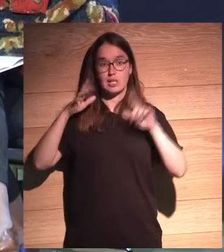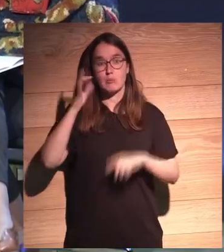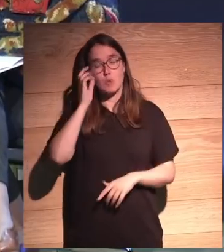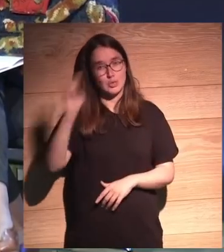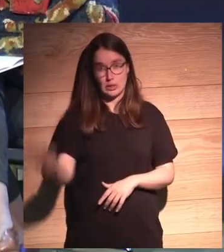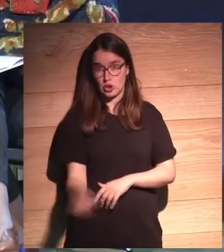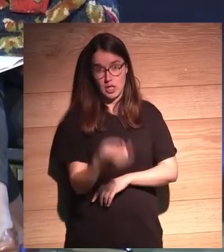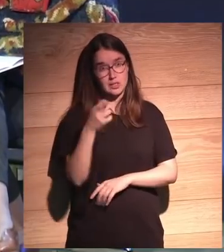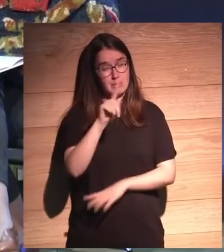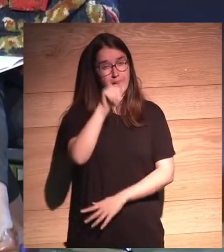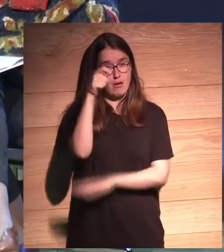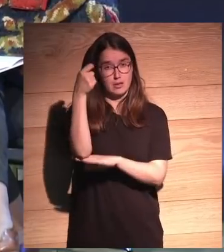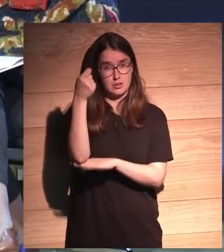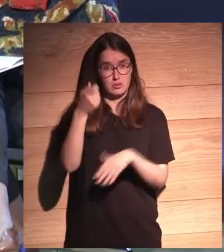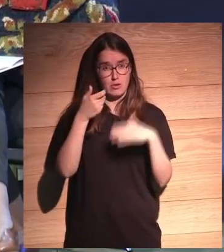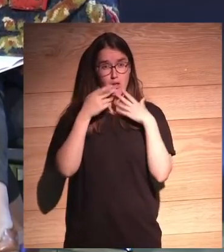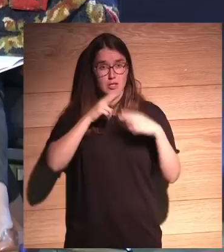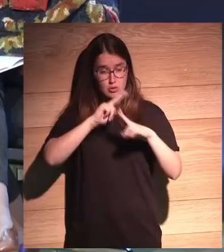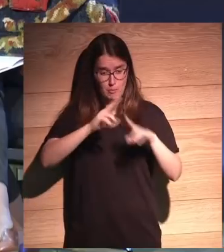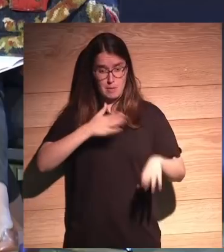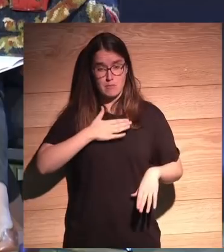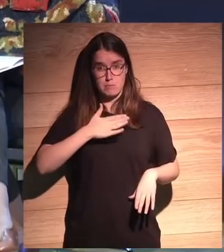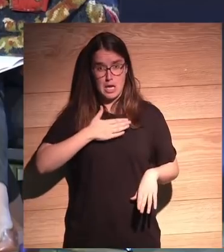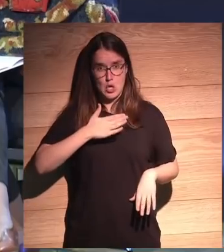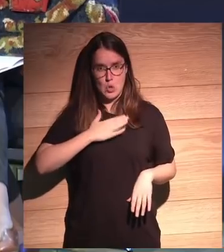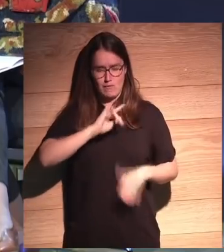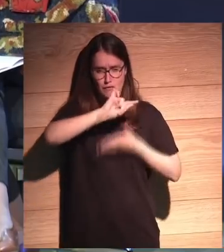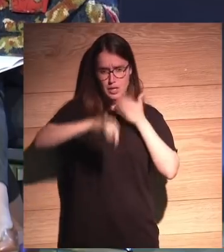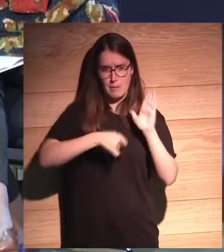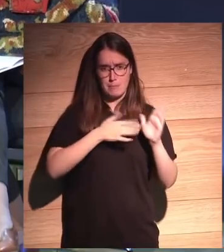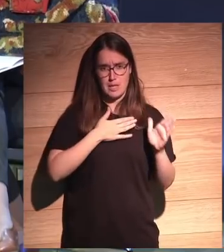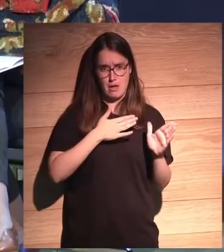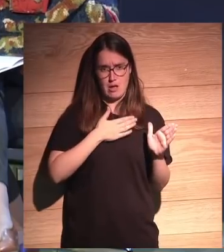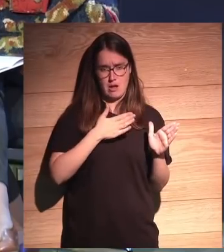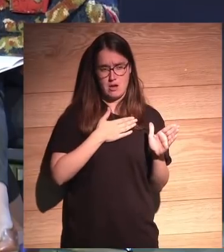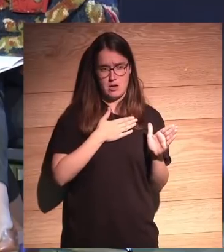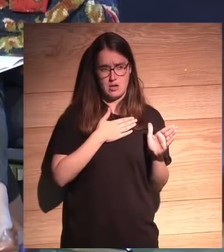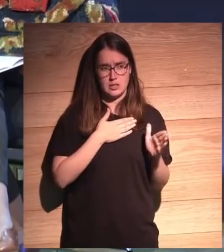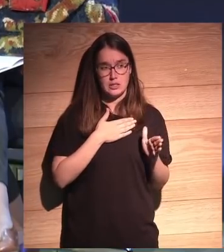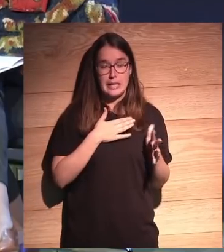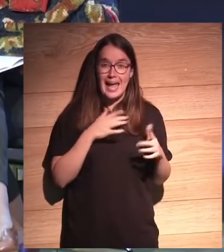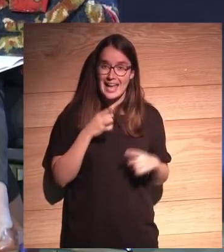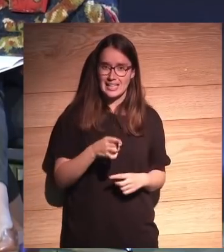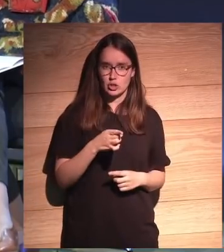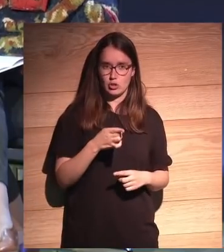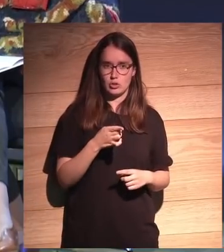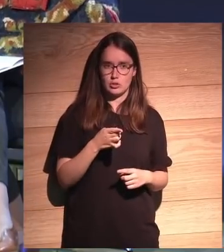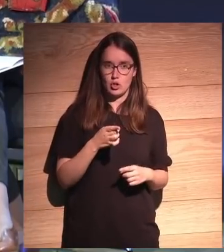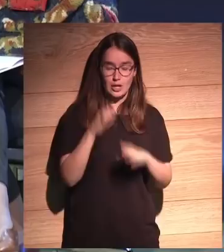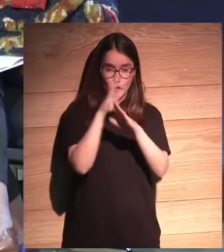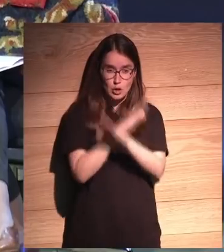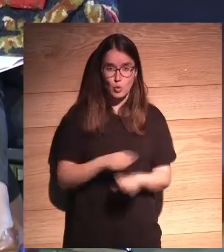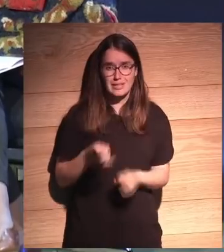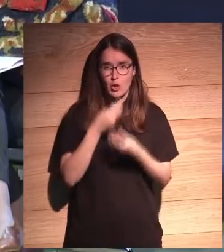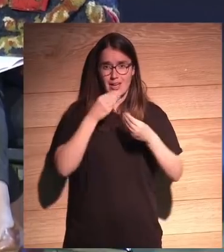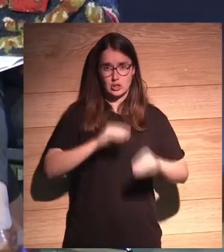muchas más triunfaron con su propio nombre, con su propia firma, con su propia obra, y eso es lo que nos ha ocultado luego